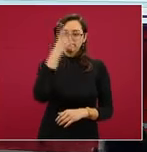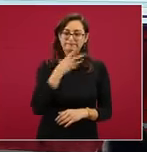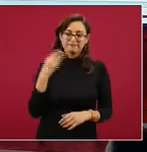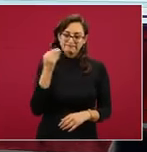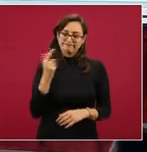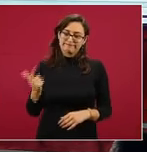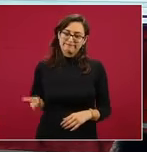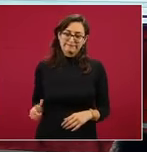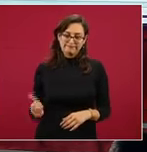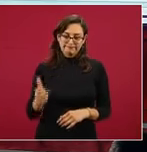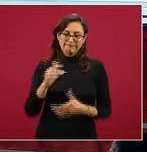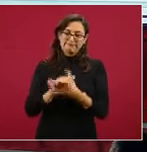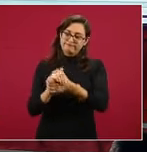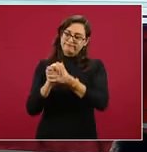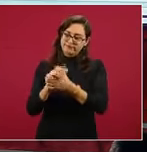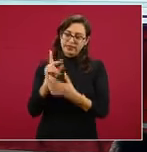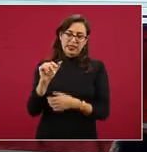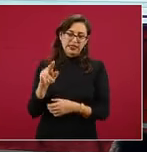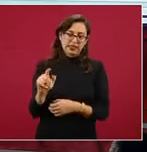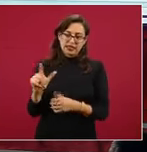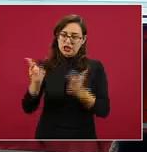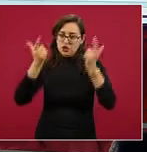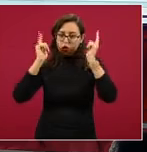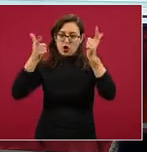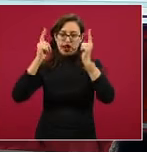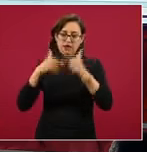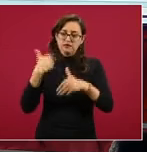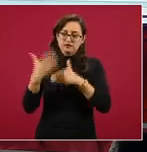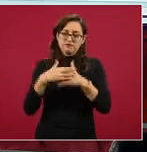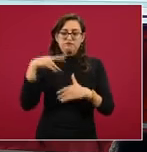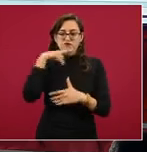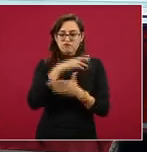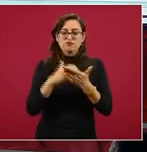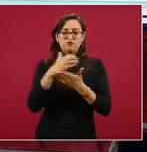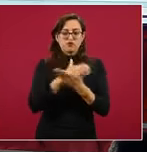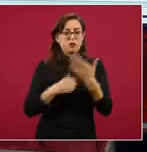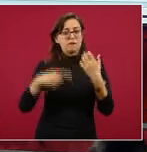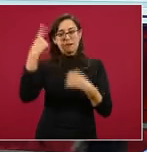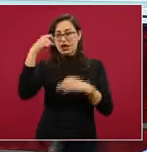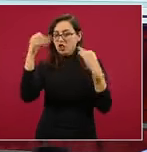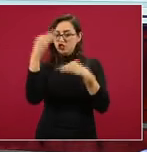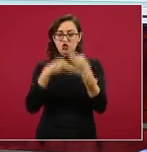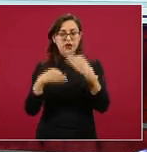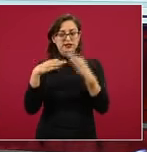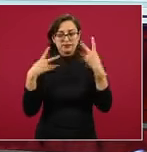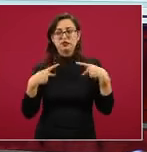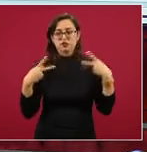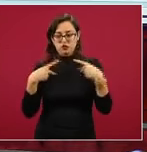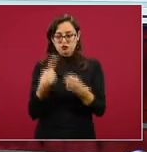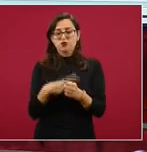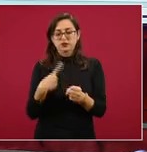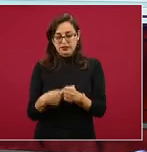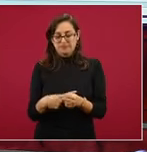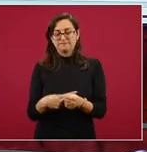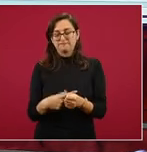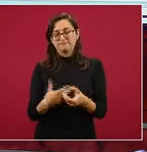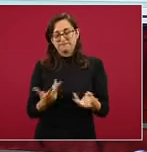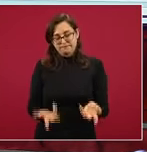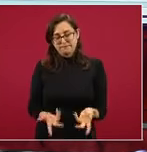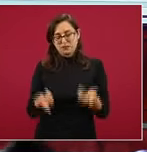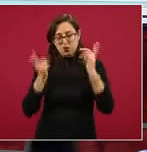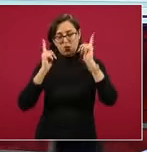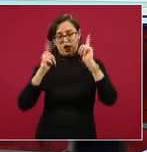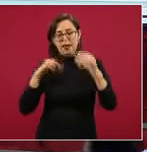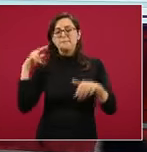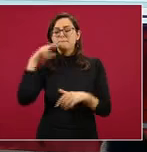saludo a Daniel y que te recuperes muy pronto, al igual mismo deseo para todas estas personas que ahorita tienen la infección